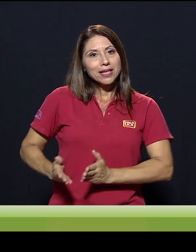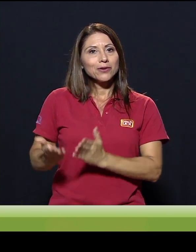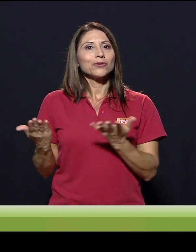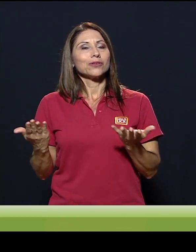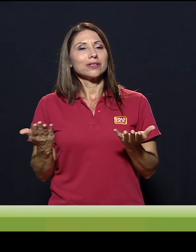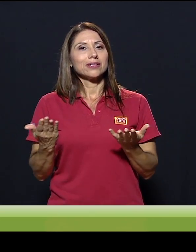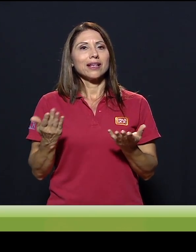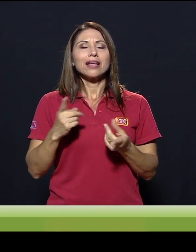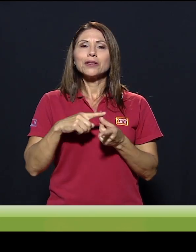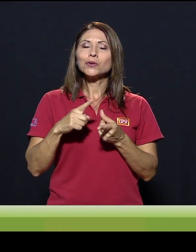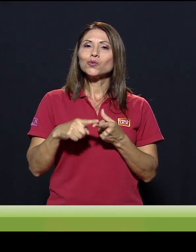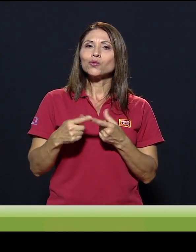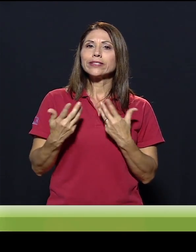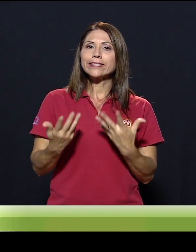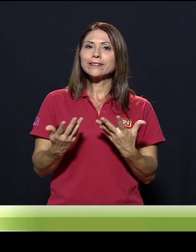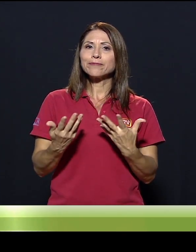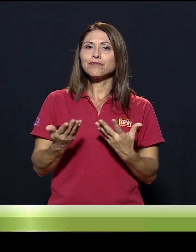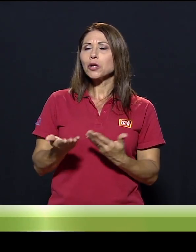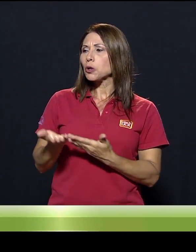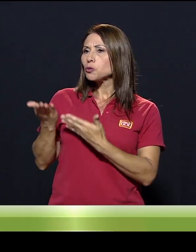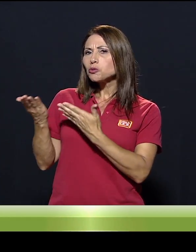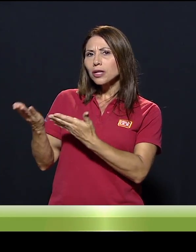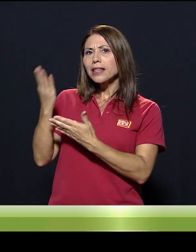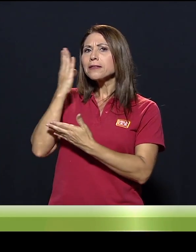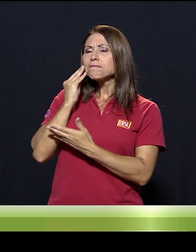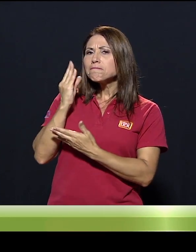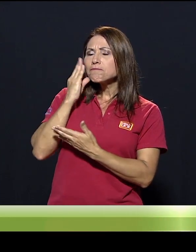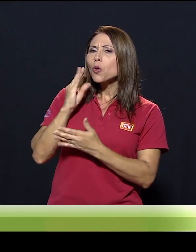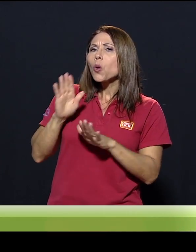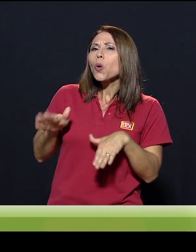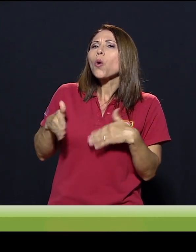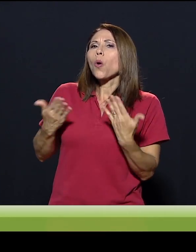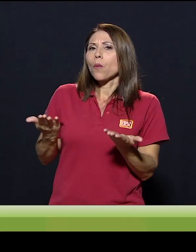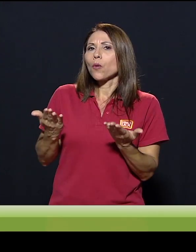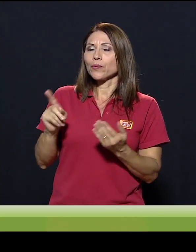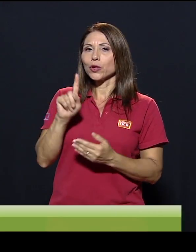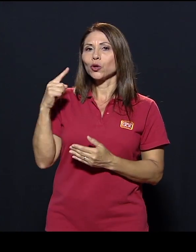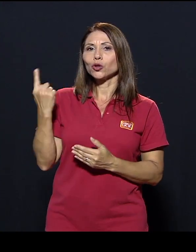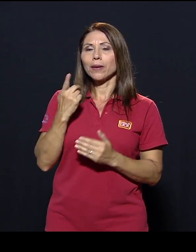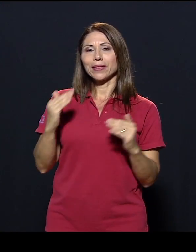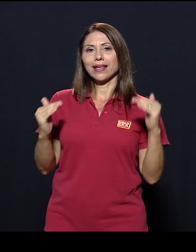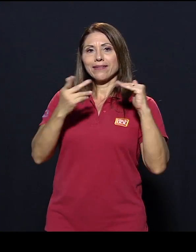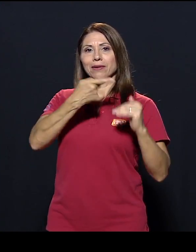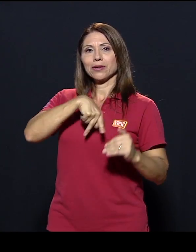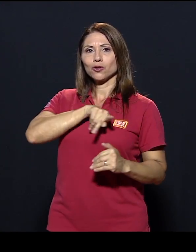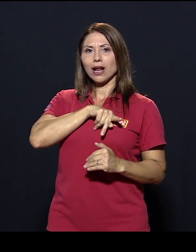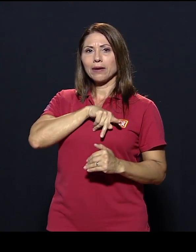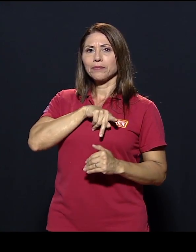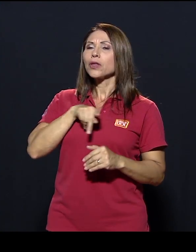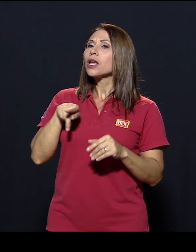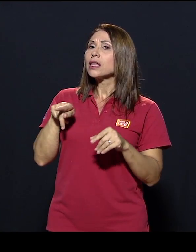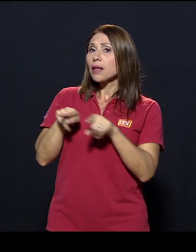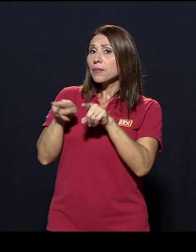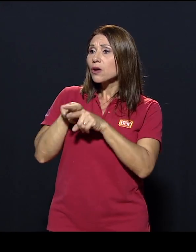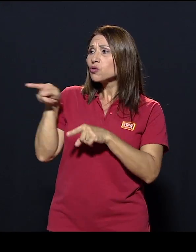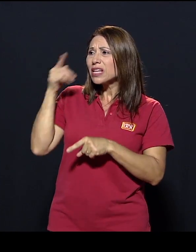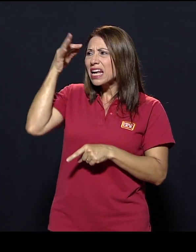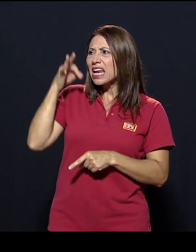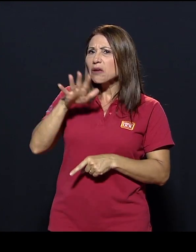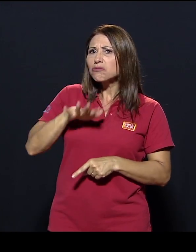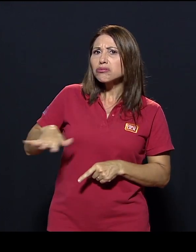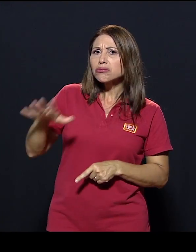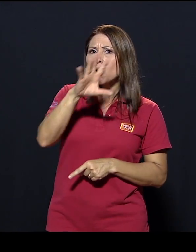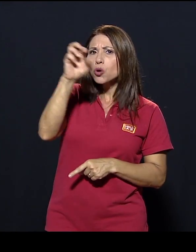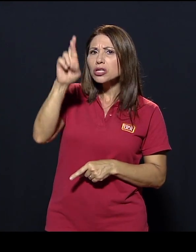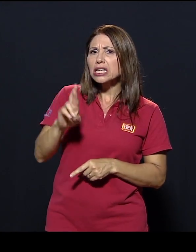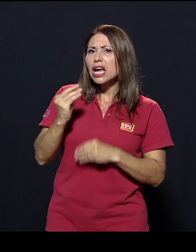derecho a la maternidad o tengan hijos, ¿no? Entonces, ¿cómo viviste eso, no solo a nivel personal, sino cómo crees que en Costa